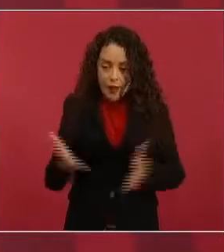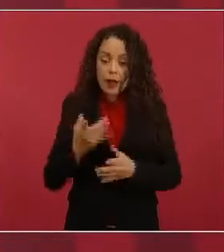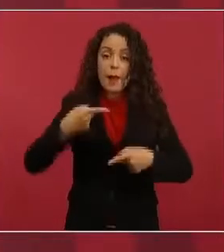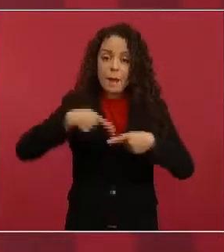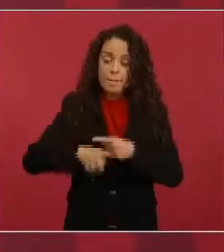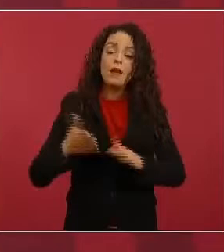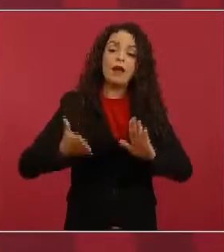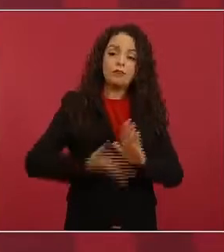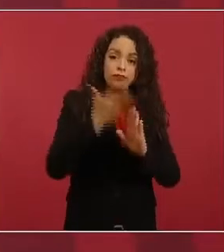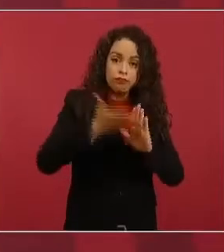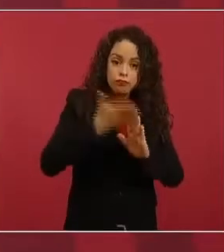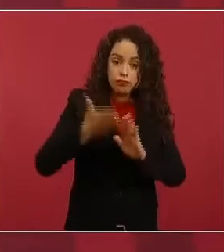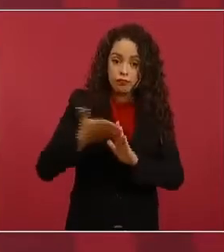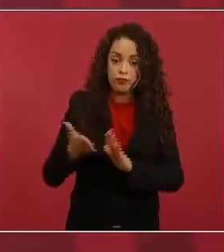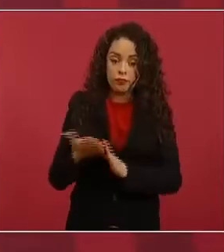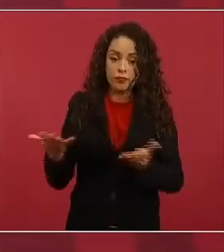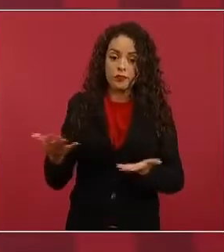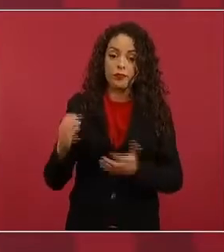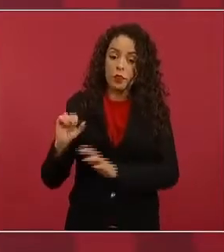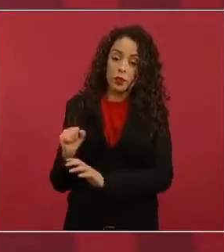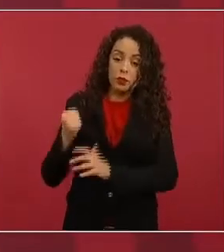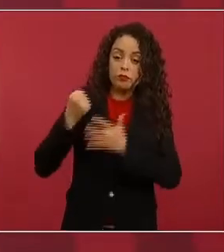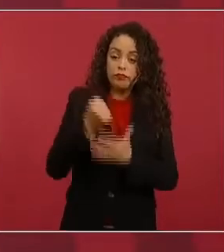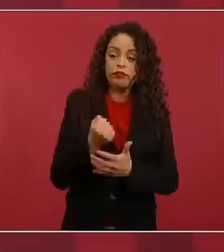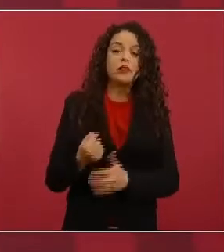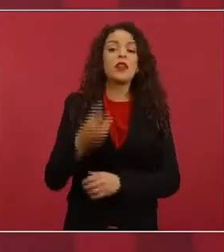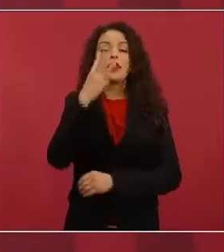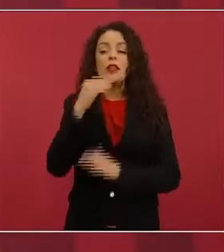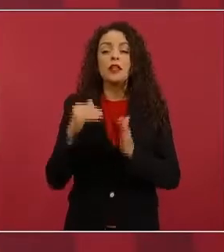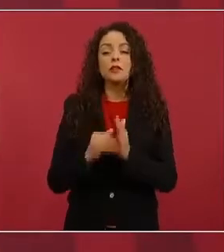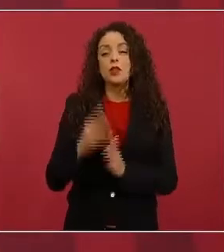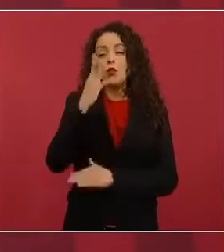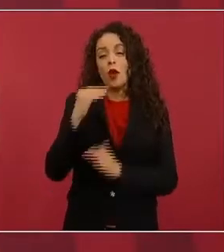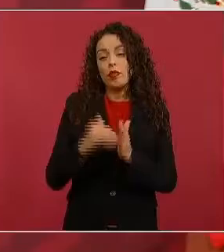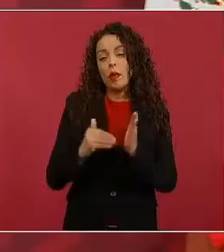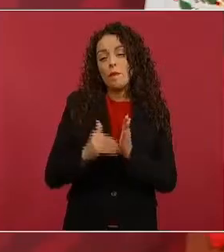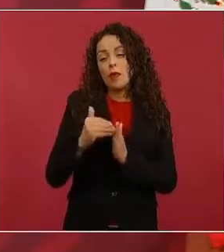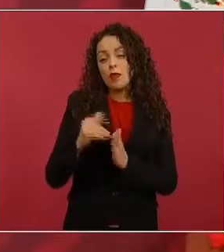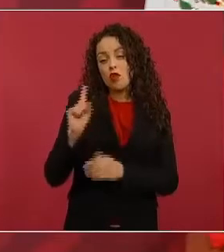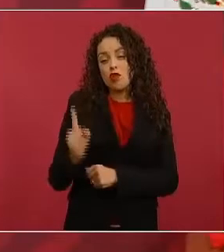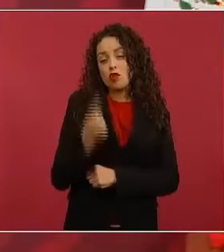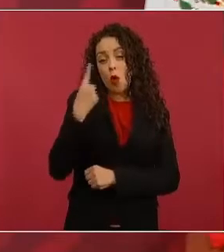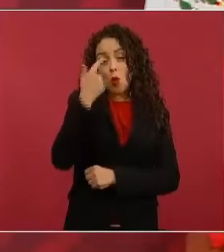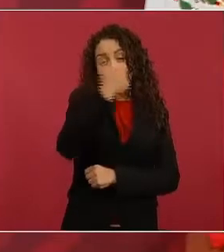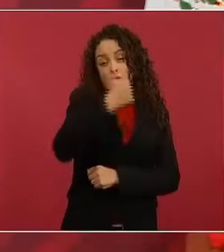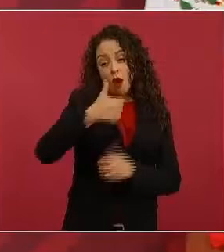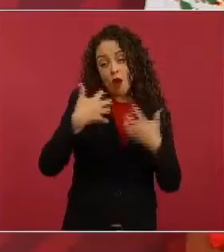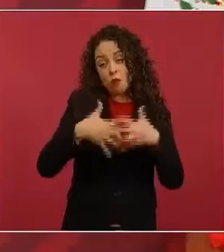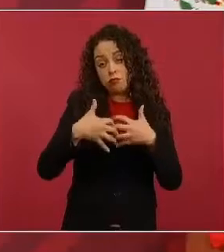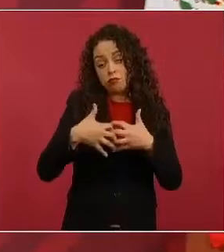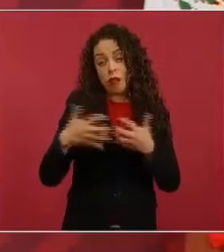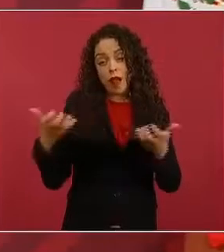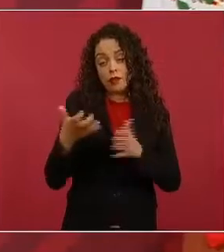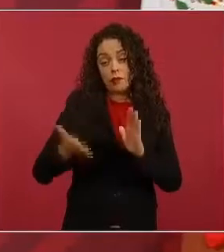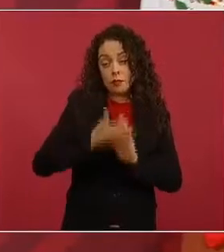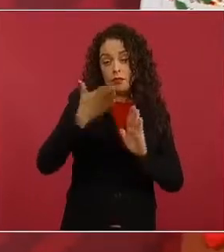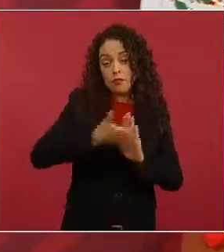inversiones de 3,000, 4,000 millones de dólares cada planta. Entonces,